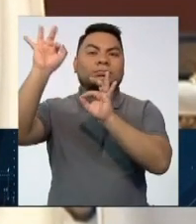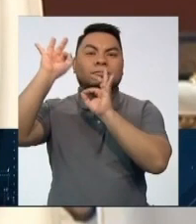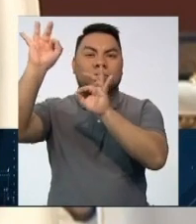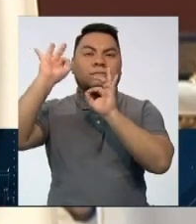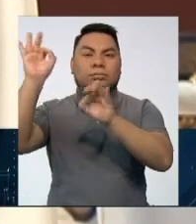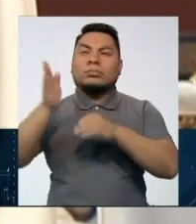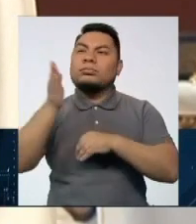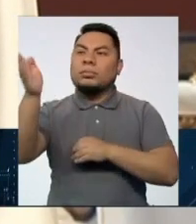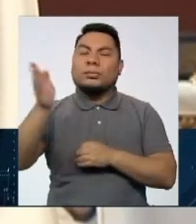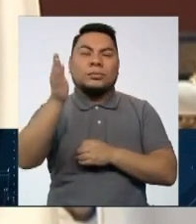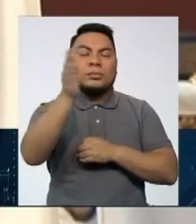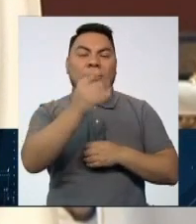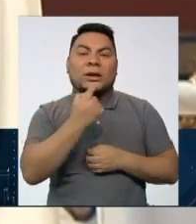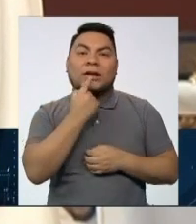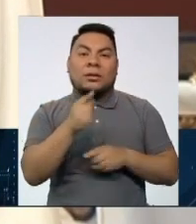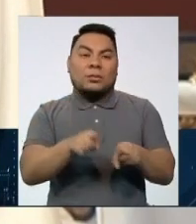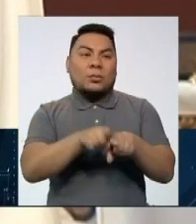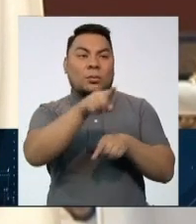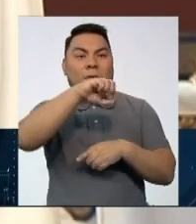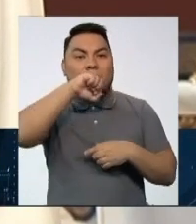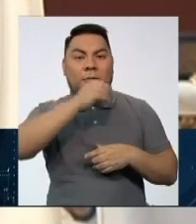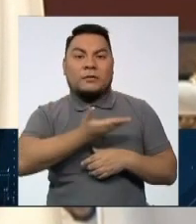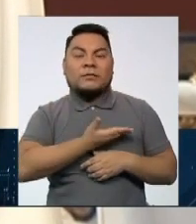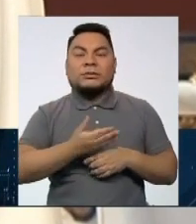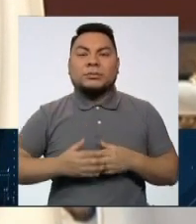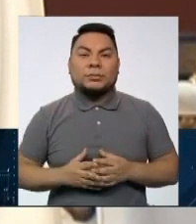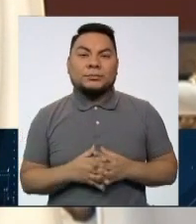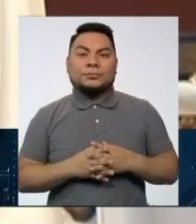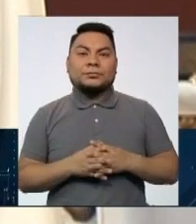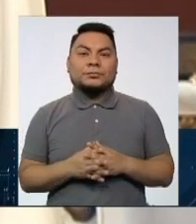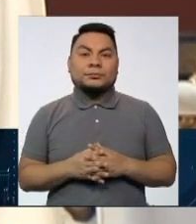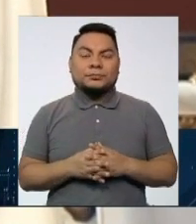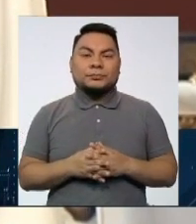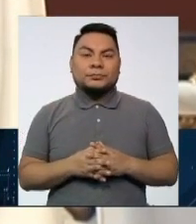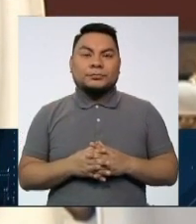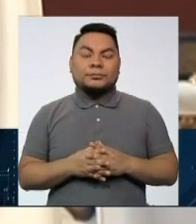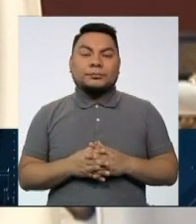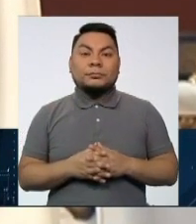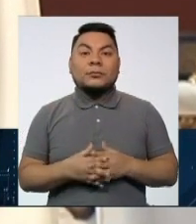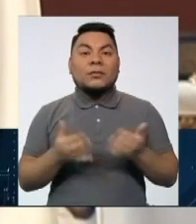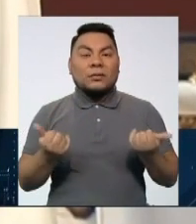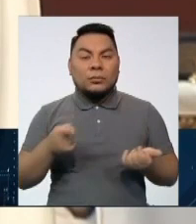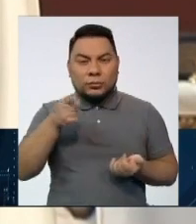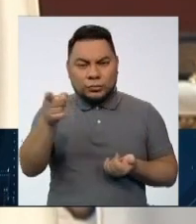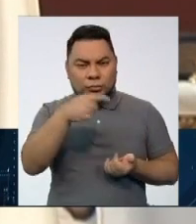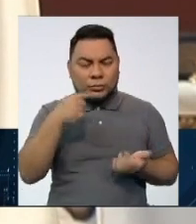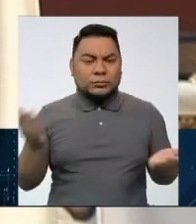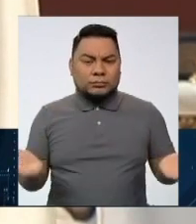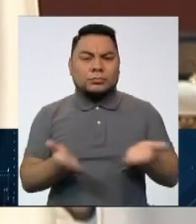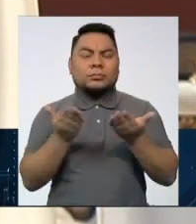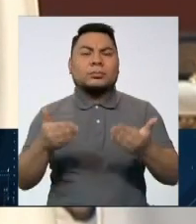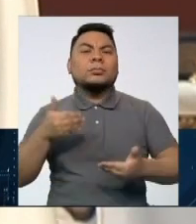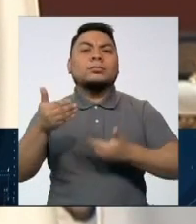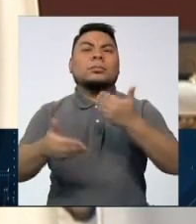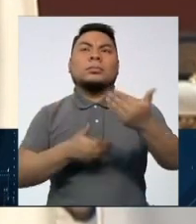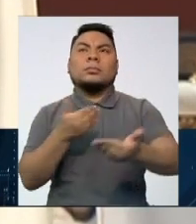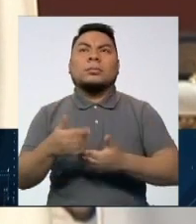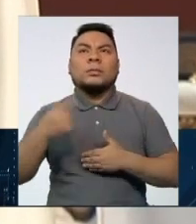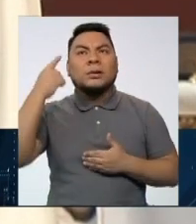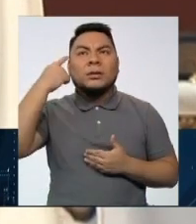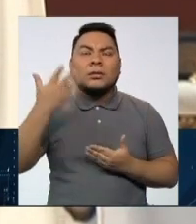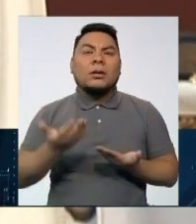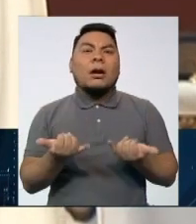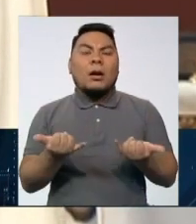como nos repite ahora el Papa Francisco. Demos un paso más en este discernimiento práctico